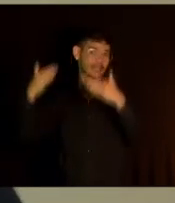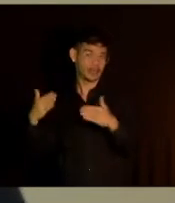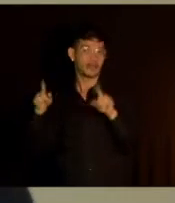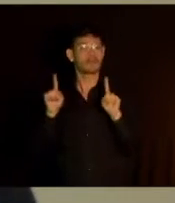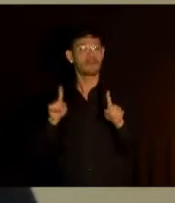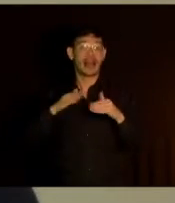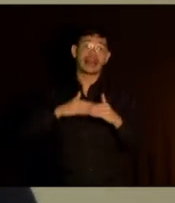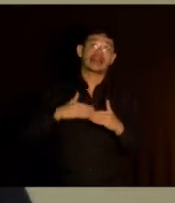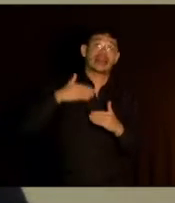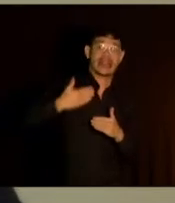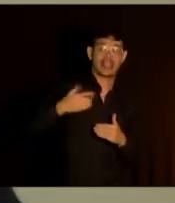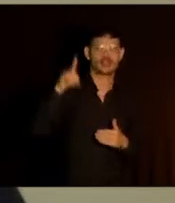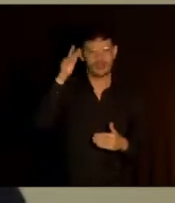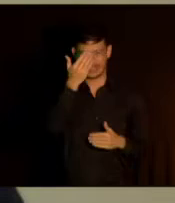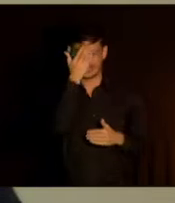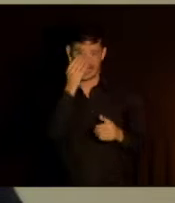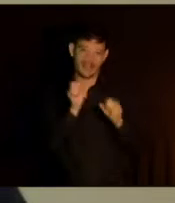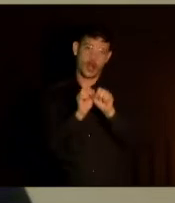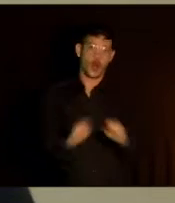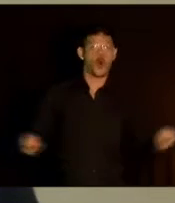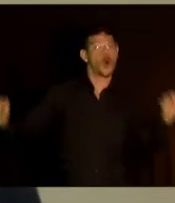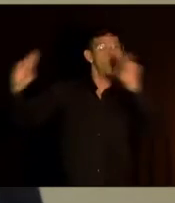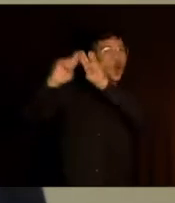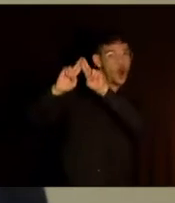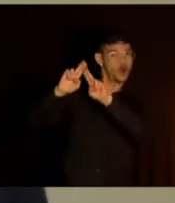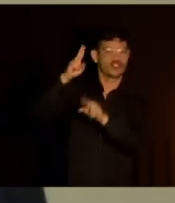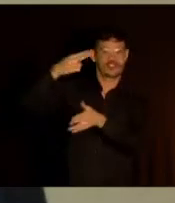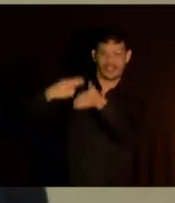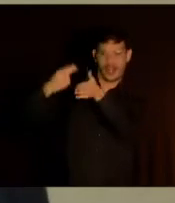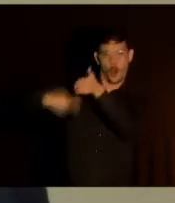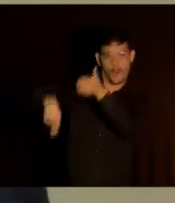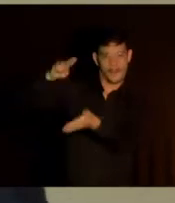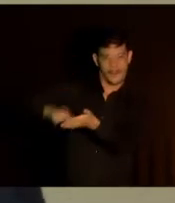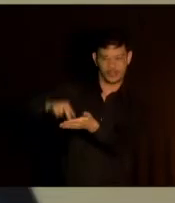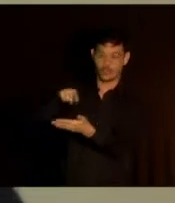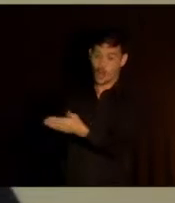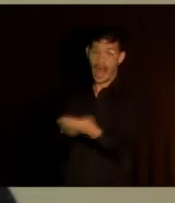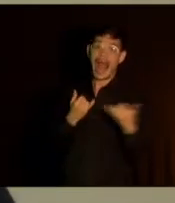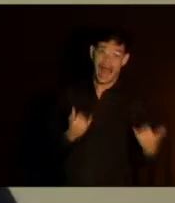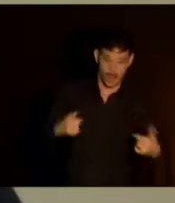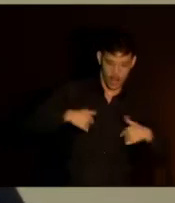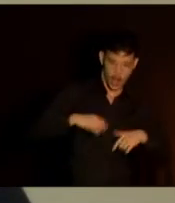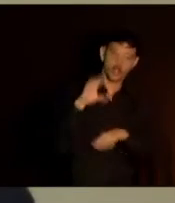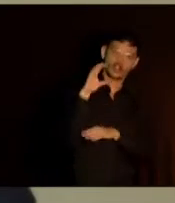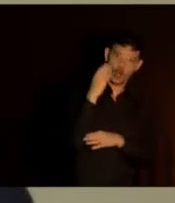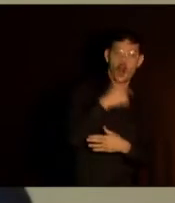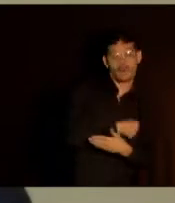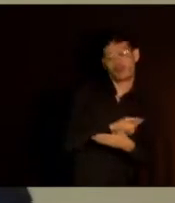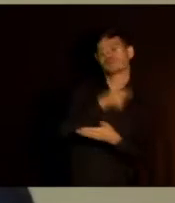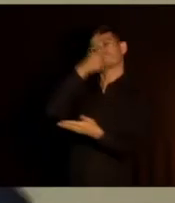la Convención de Naciones Unidas, de la cual Colombia es un estado parte, a través de